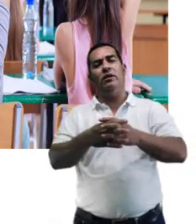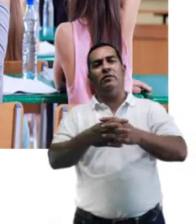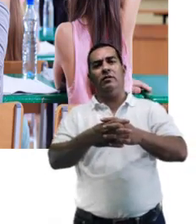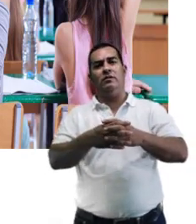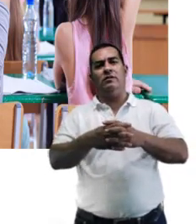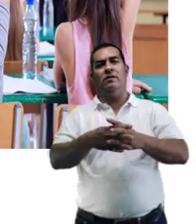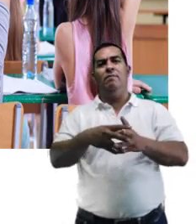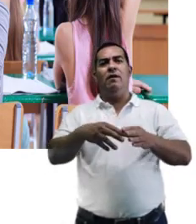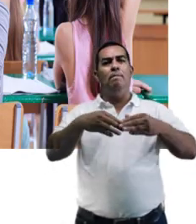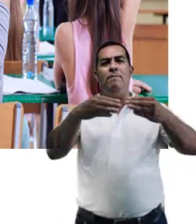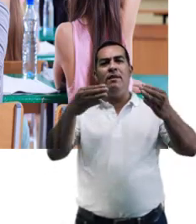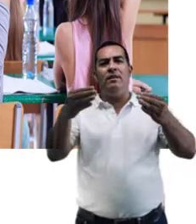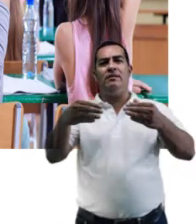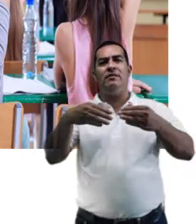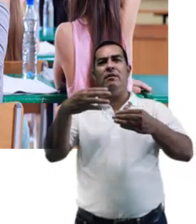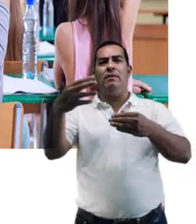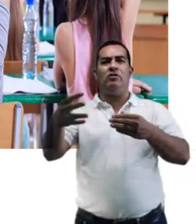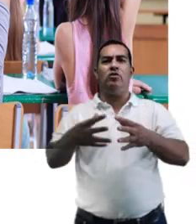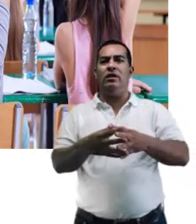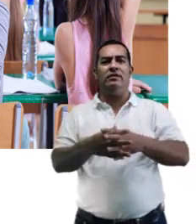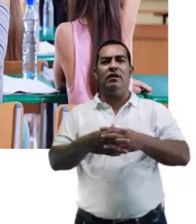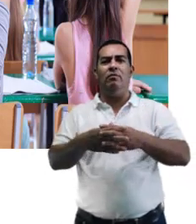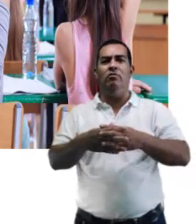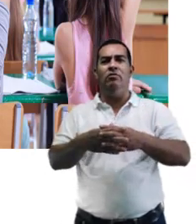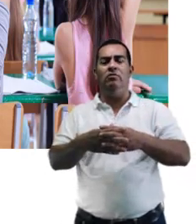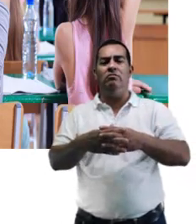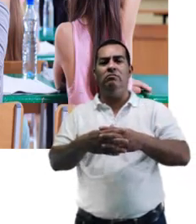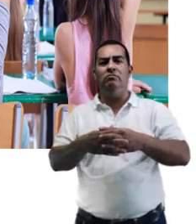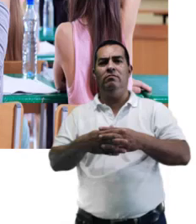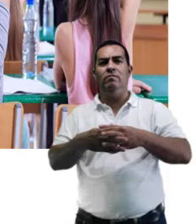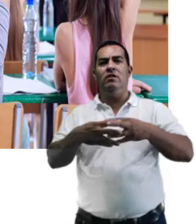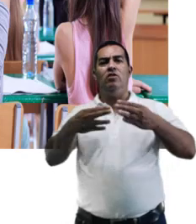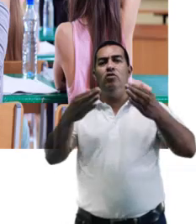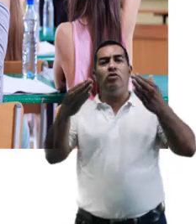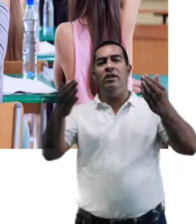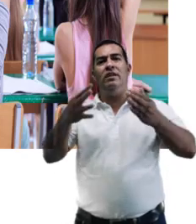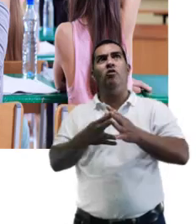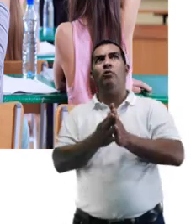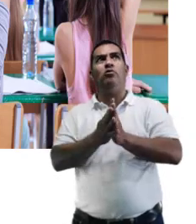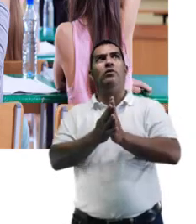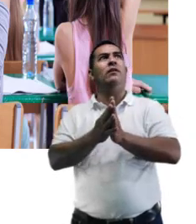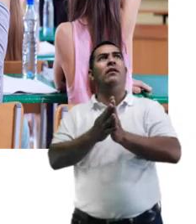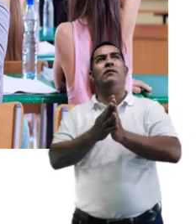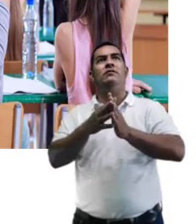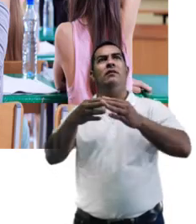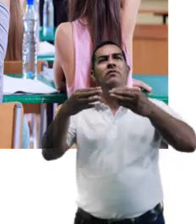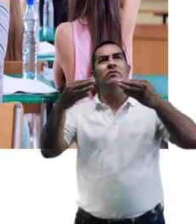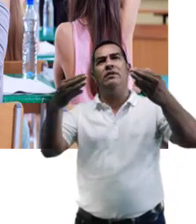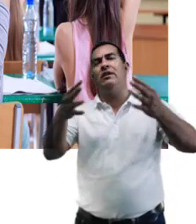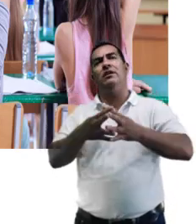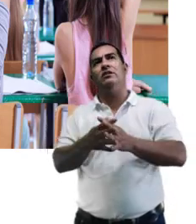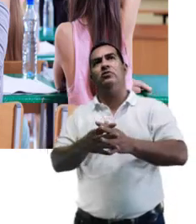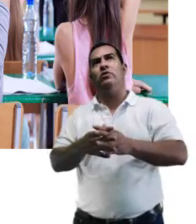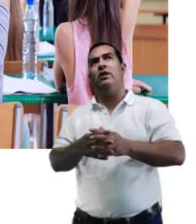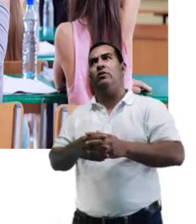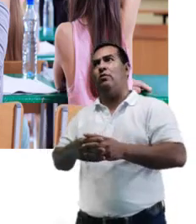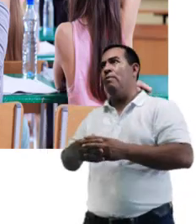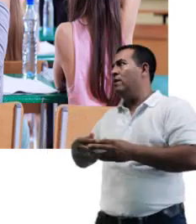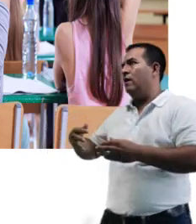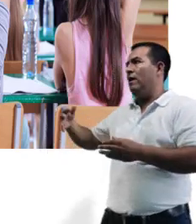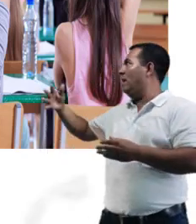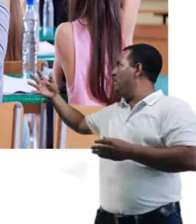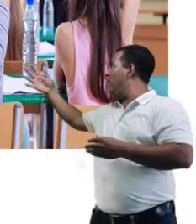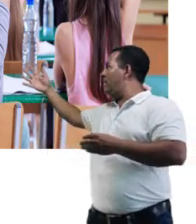jóvenes estudiantes, miles de personas en el mundo no tienen oportunidades de seguir